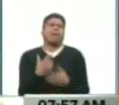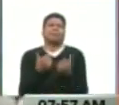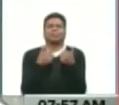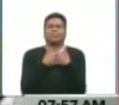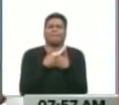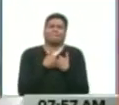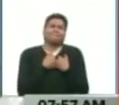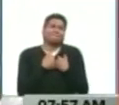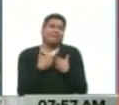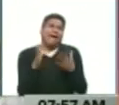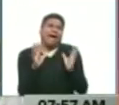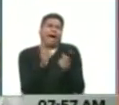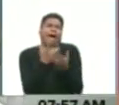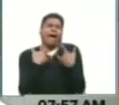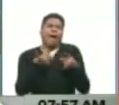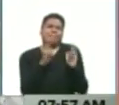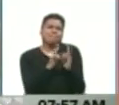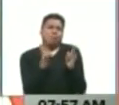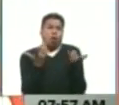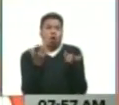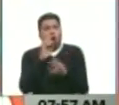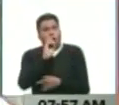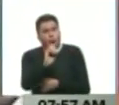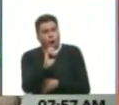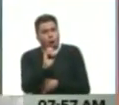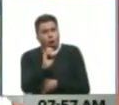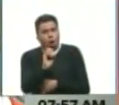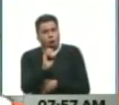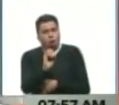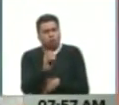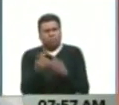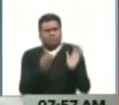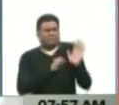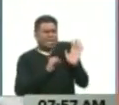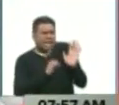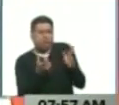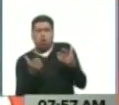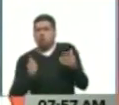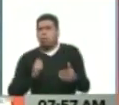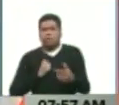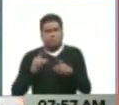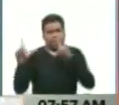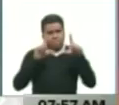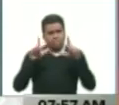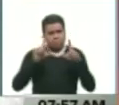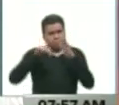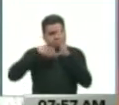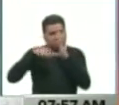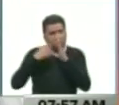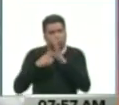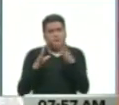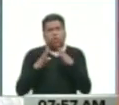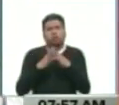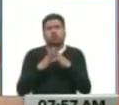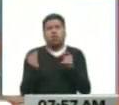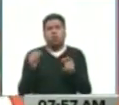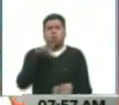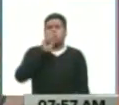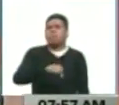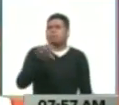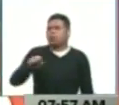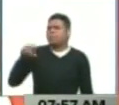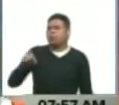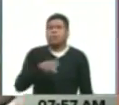de terror, siempre está allí la propaganda de un mundo del consumo y del consumo infinito, y del placer infinito, y